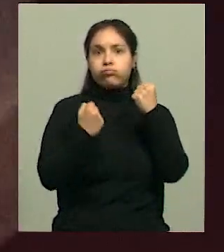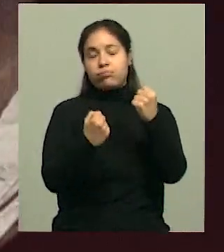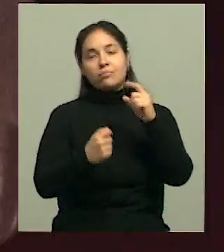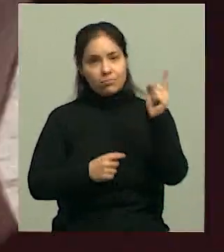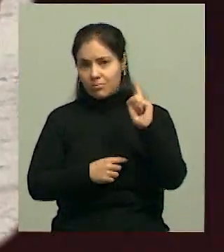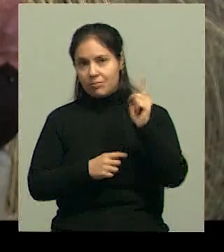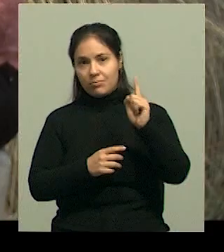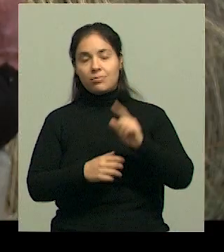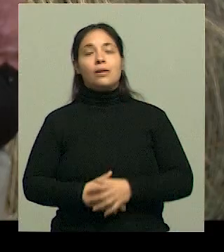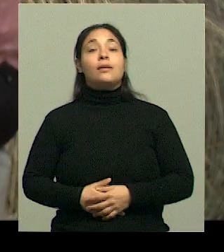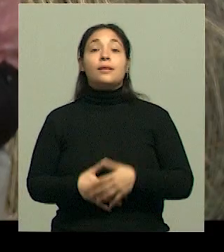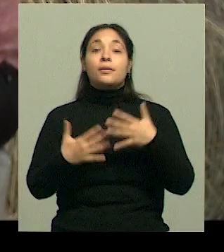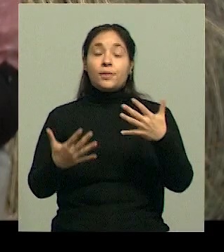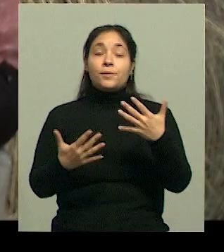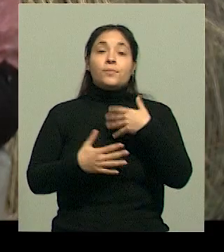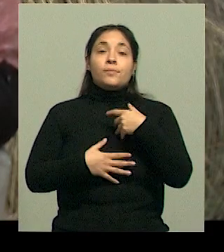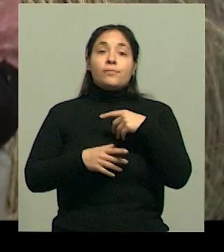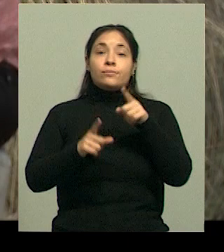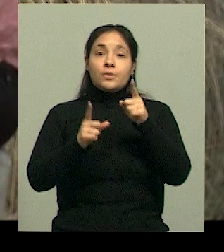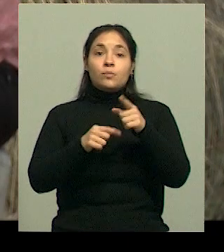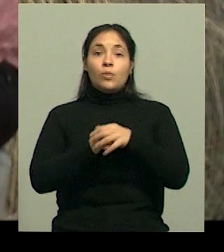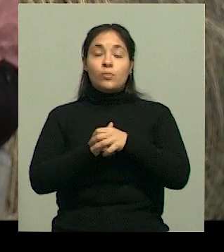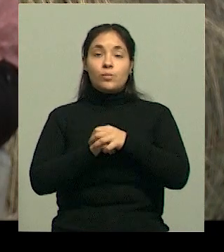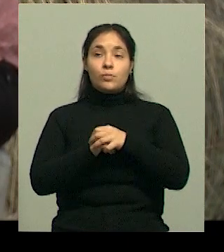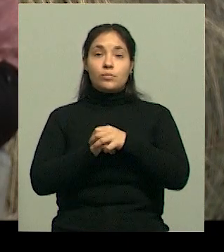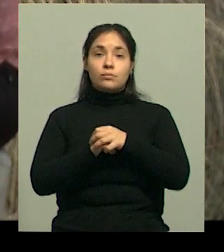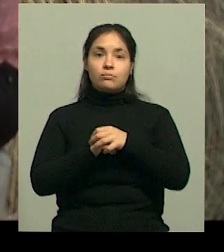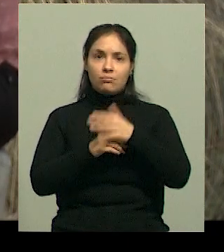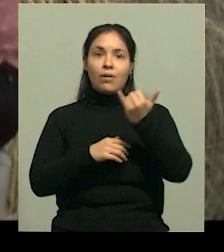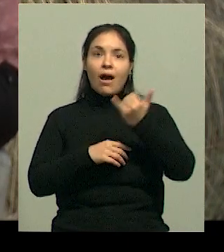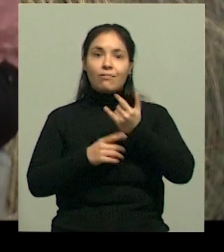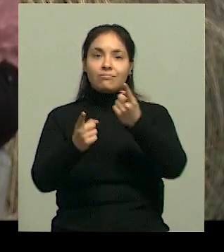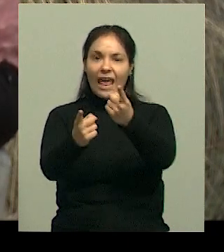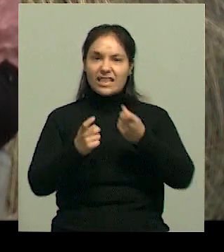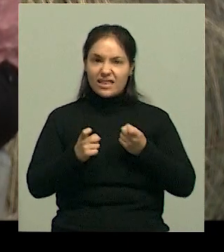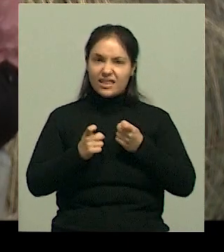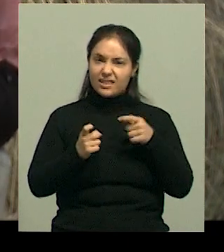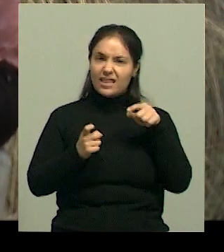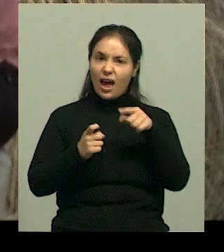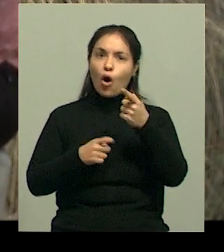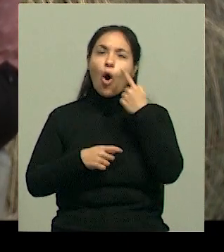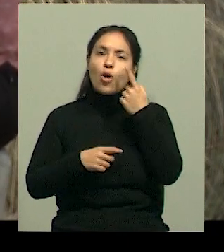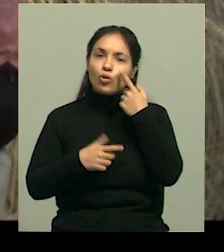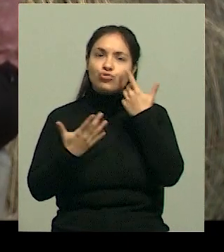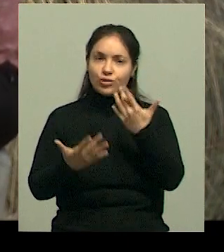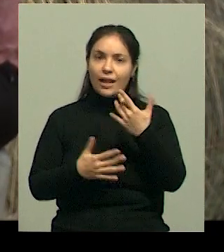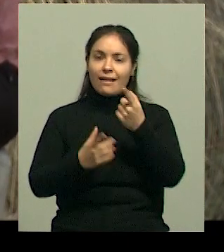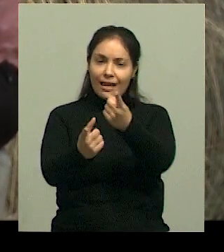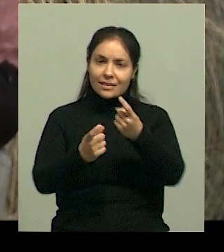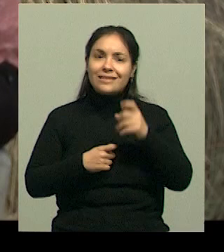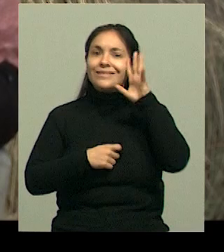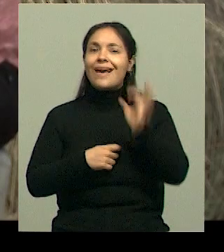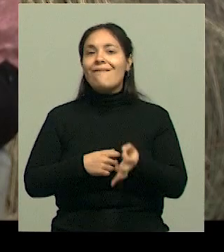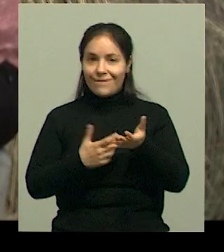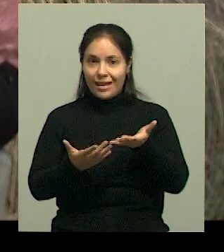Sí. Gaby, justamente vos decías, hay una necesidad de conocer, hay una necesidad de